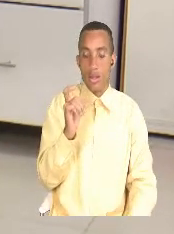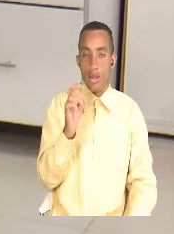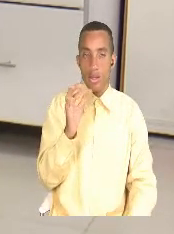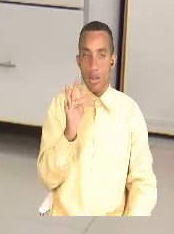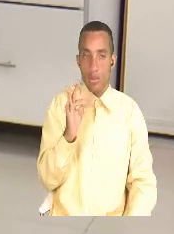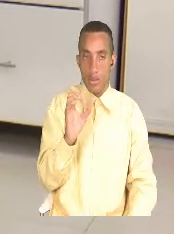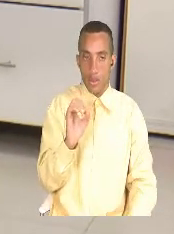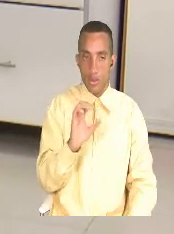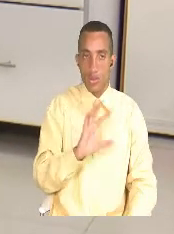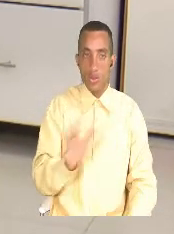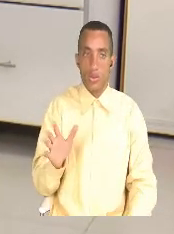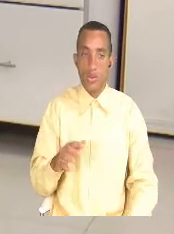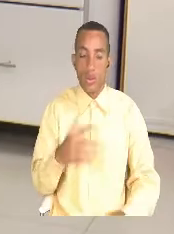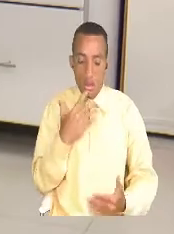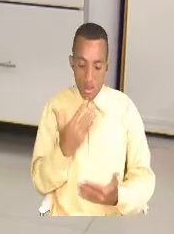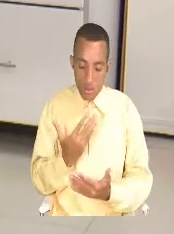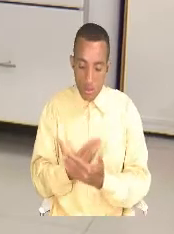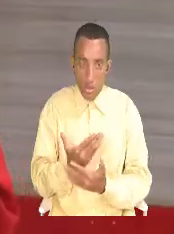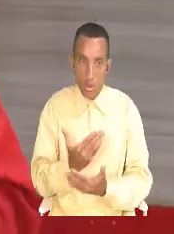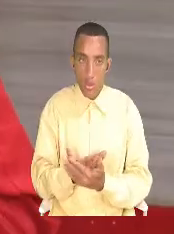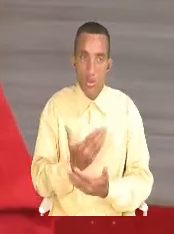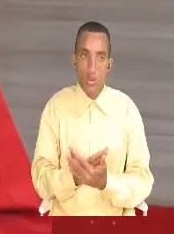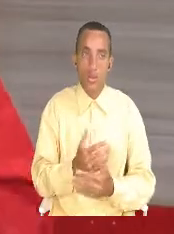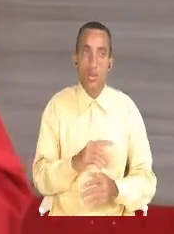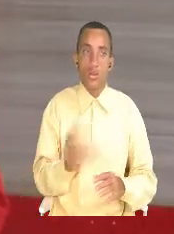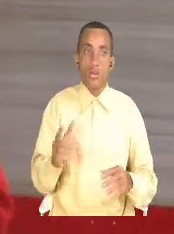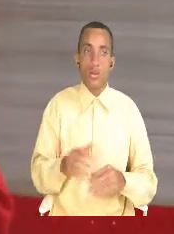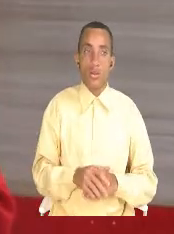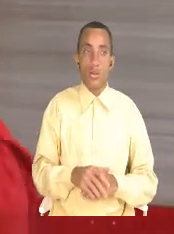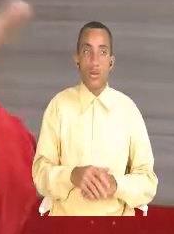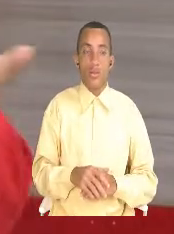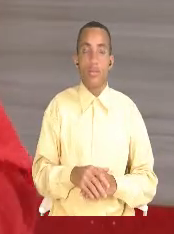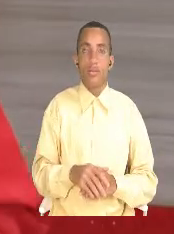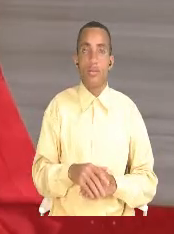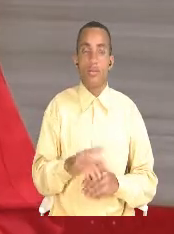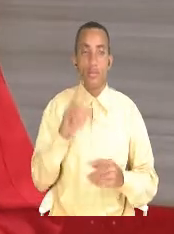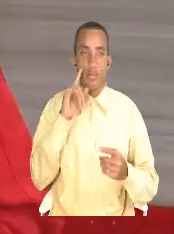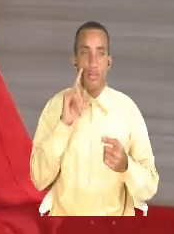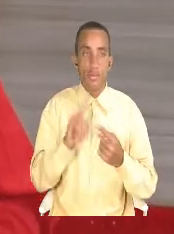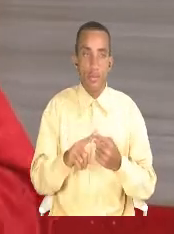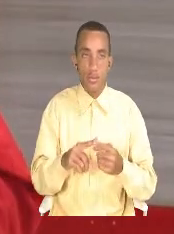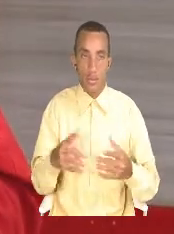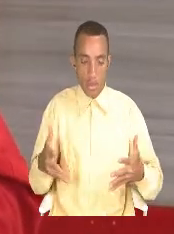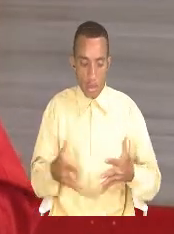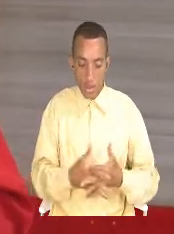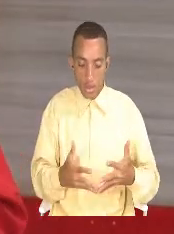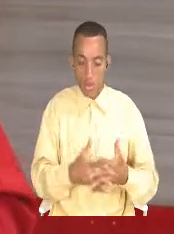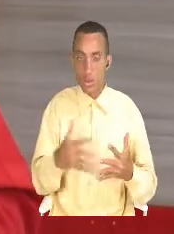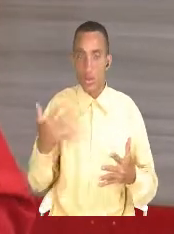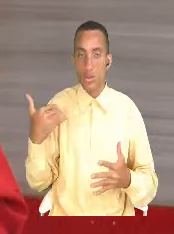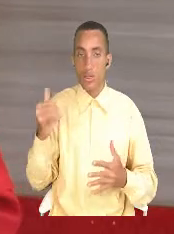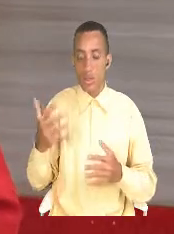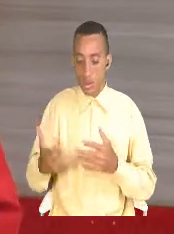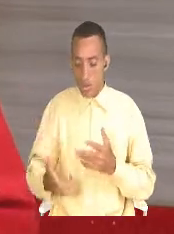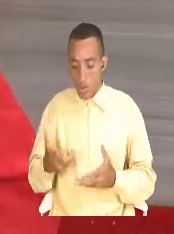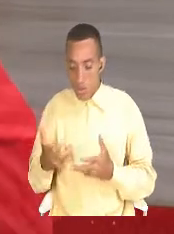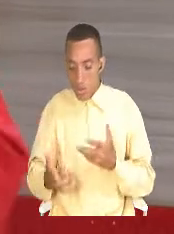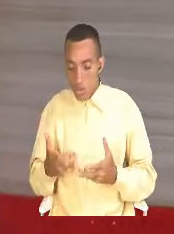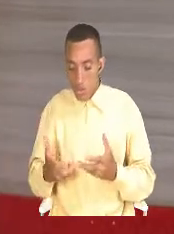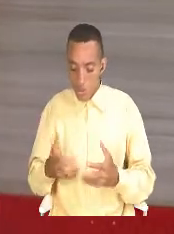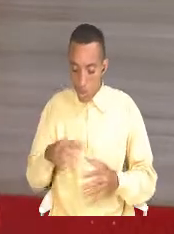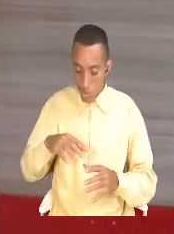va a quedar muy mojado, va a quedar como sopoito. Entonces, la idea es que tengamos el arroz ya precocido, suelto, enterito,